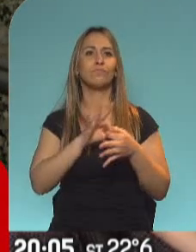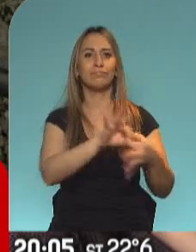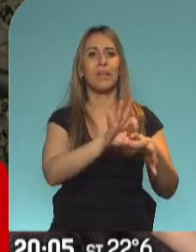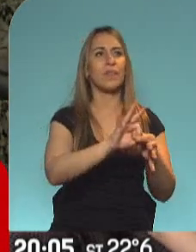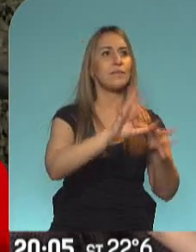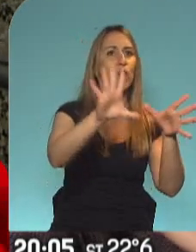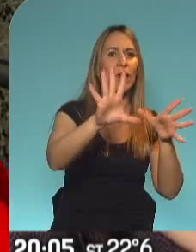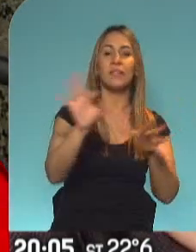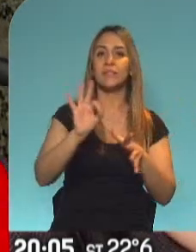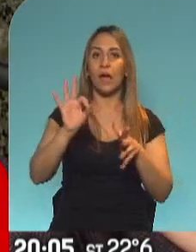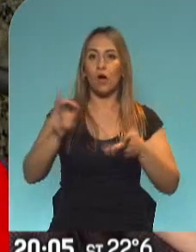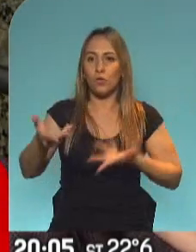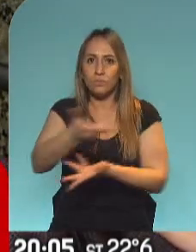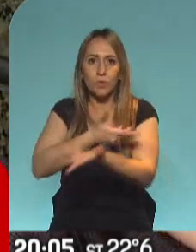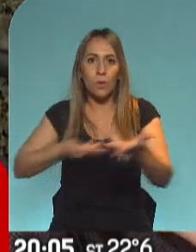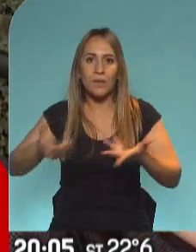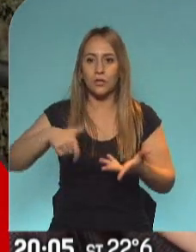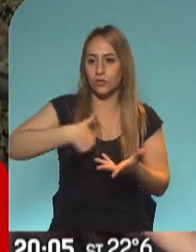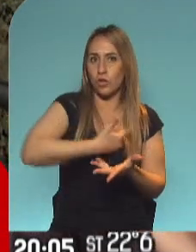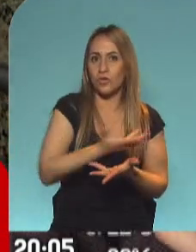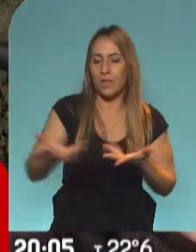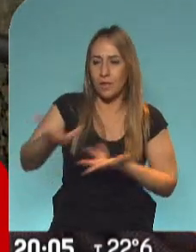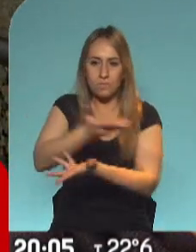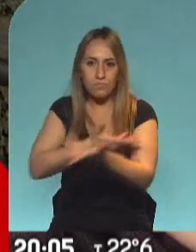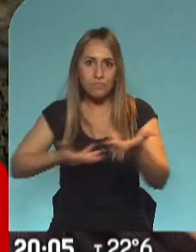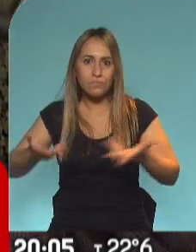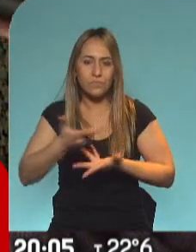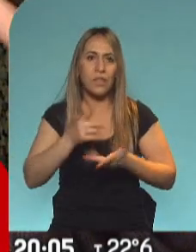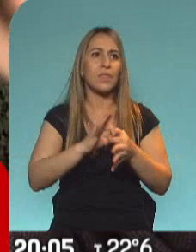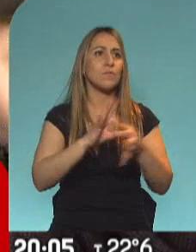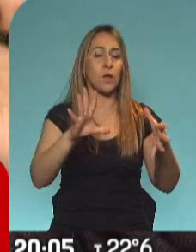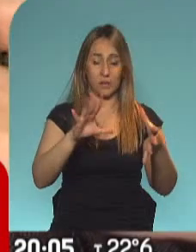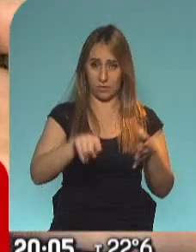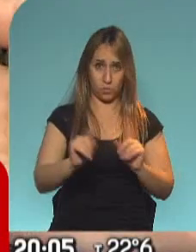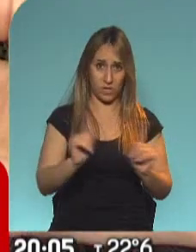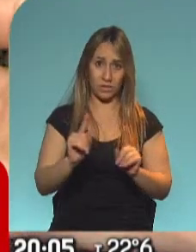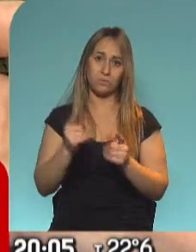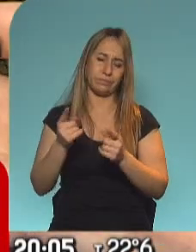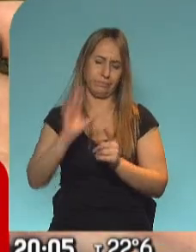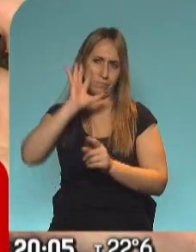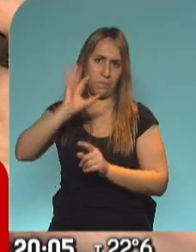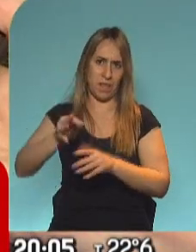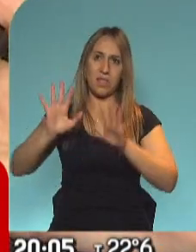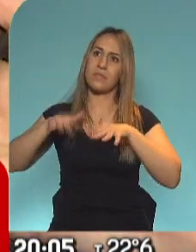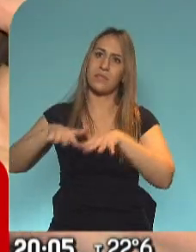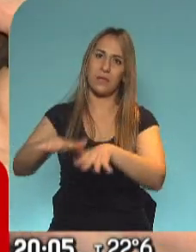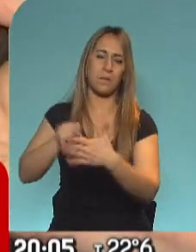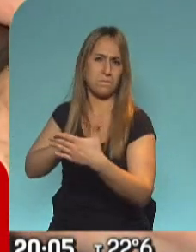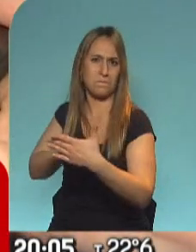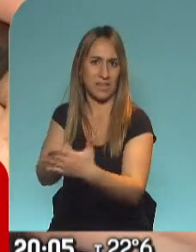la convivencia democrática. Me parece que no, claramente fue un apriete al juez, evidentemente. Lo que hubo